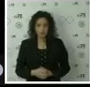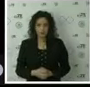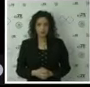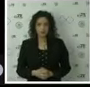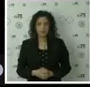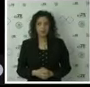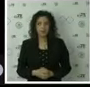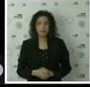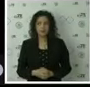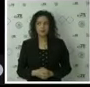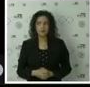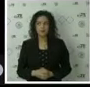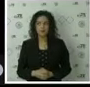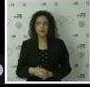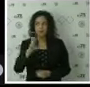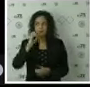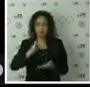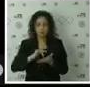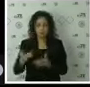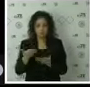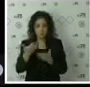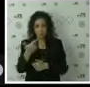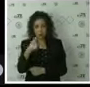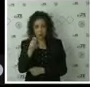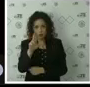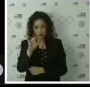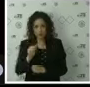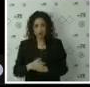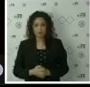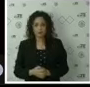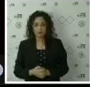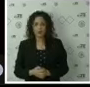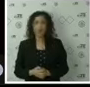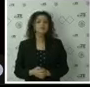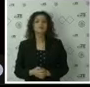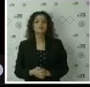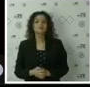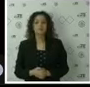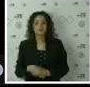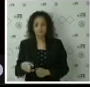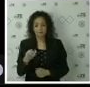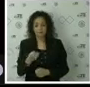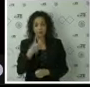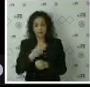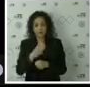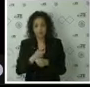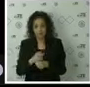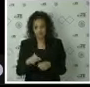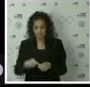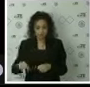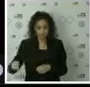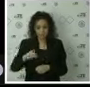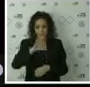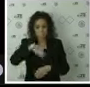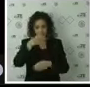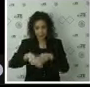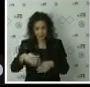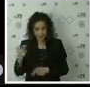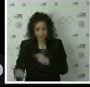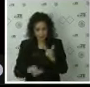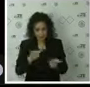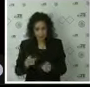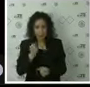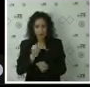Al contrario, muchas gracias a ti, mi querida Gloria. A ver, esta es la segunda ronda que estamos cerrando. Me gustaría hacer